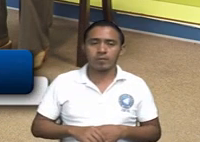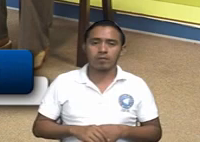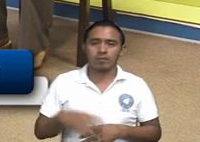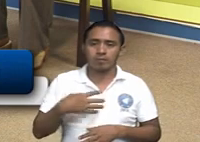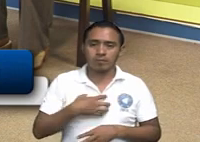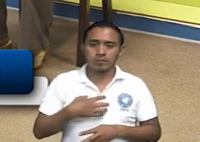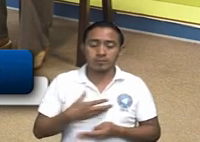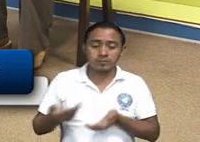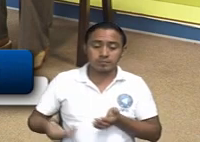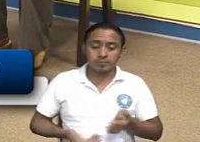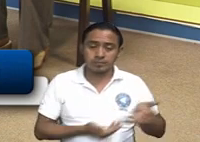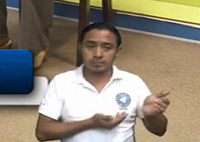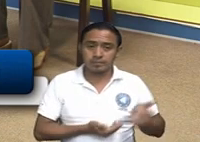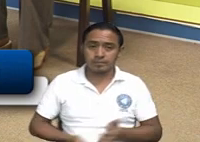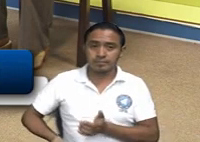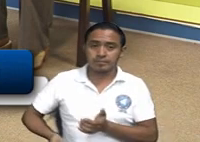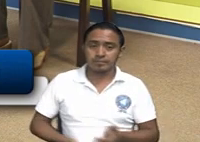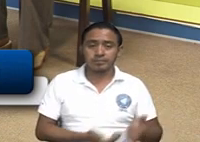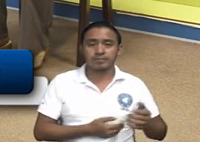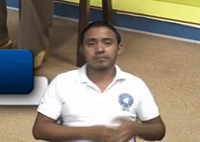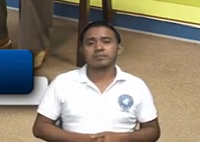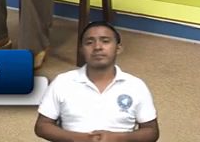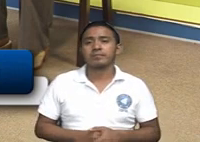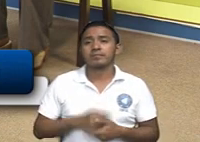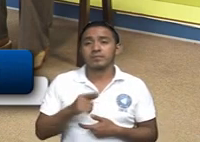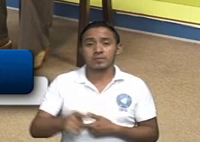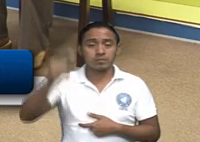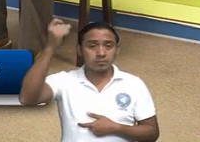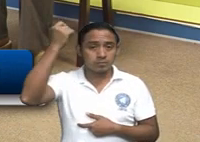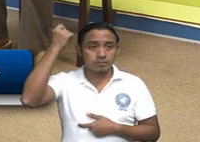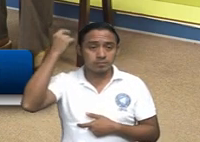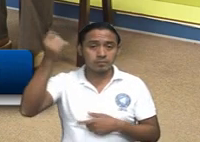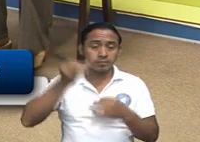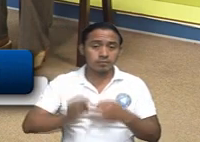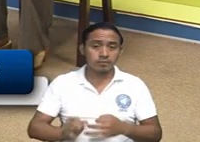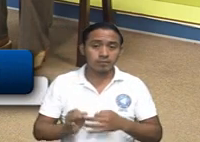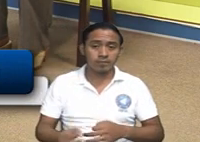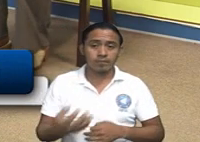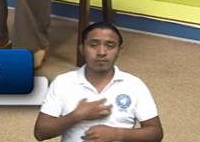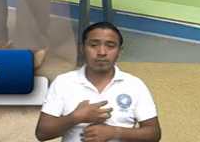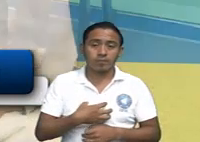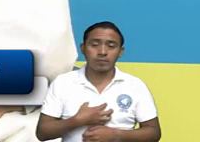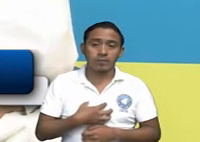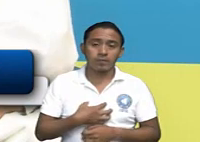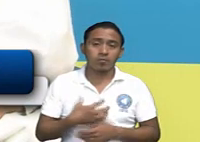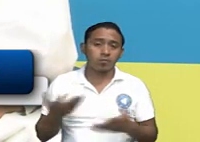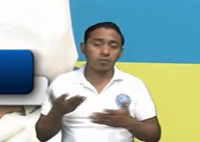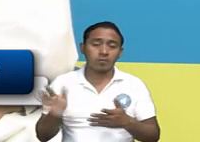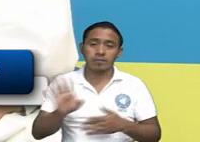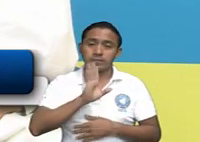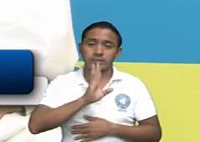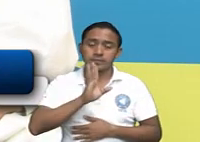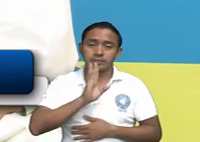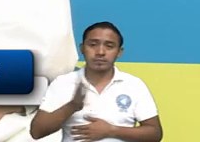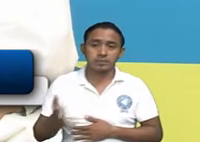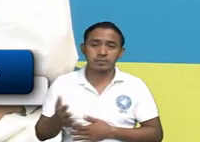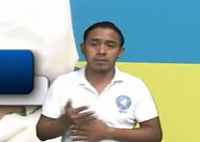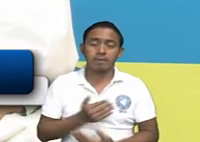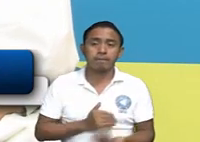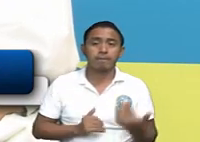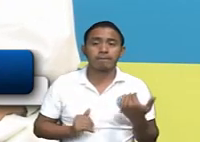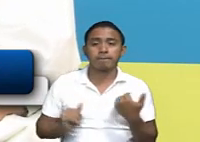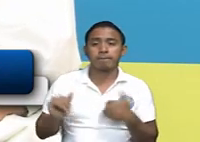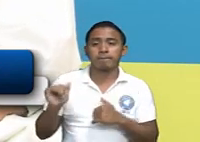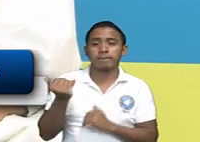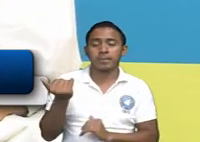bebé. Imagínate, entonces la comprensión del niño va más allá de lo que él habla, ¿viste? Por eso es más gráfico y